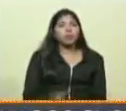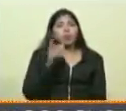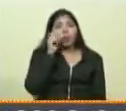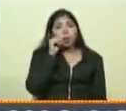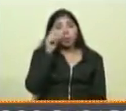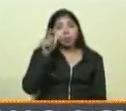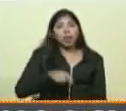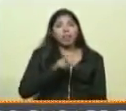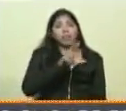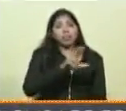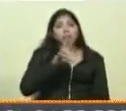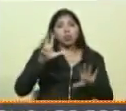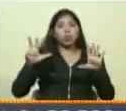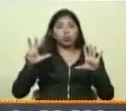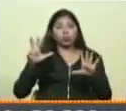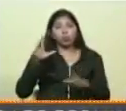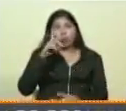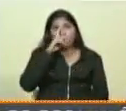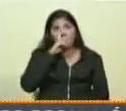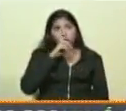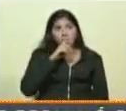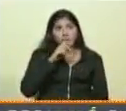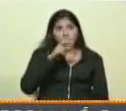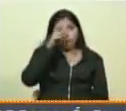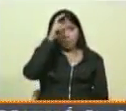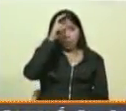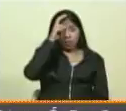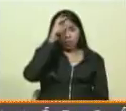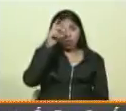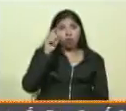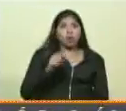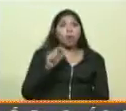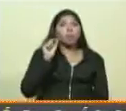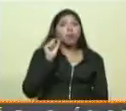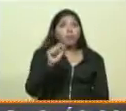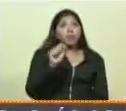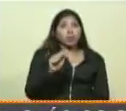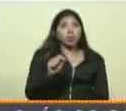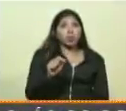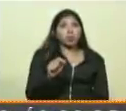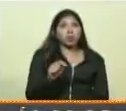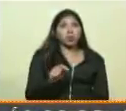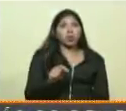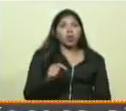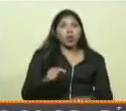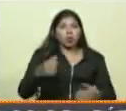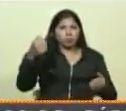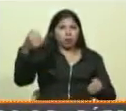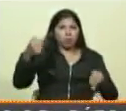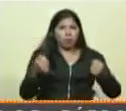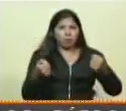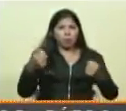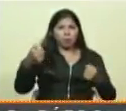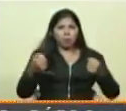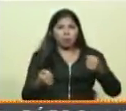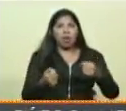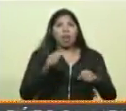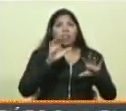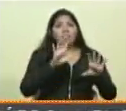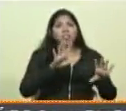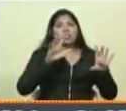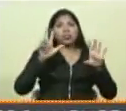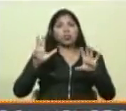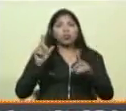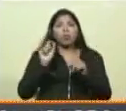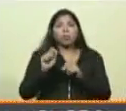Punto Fijo hasta Ciudad Ojeda, Estado Zulia. Una gandola con 18.5 toneladas. Estamos hablando